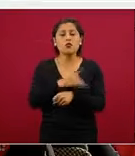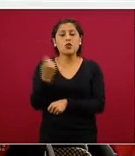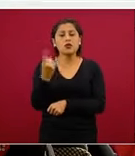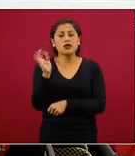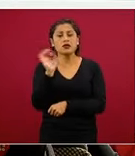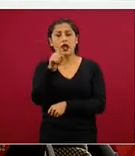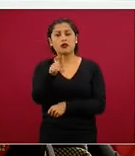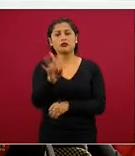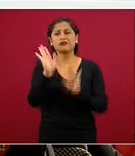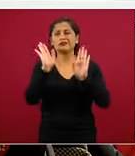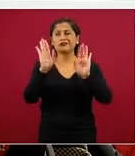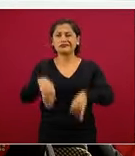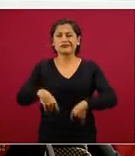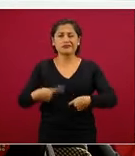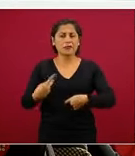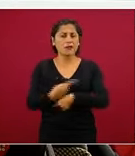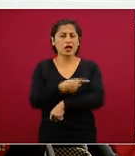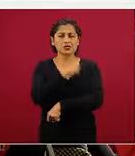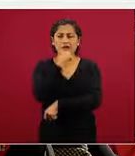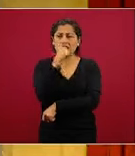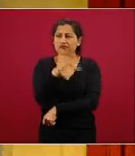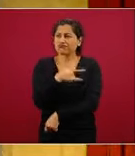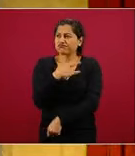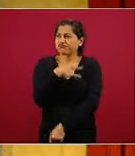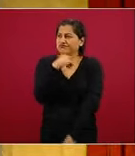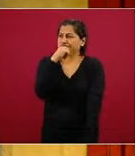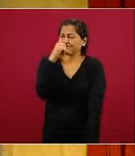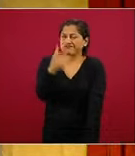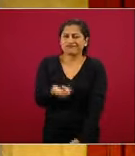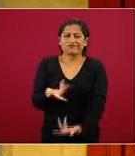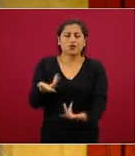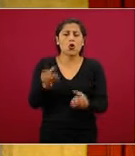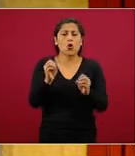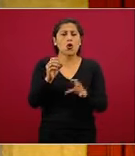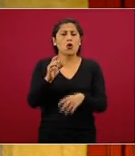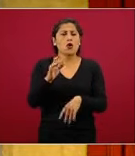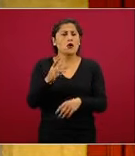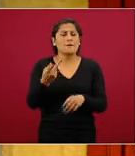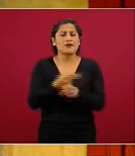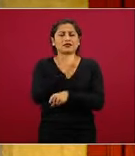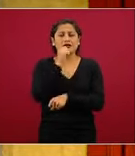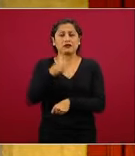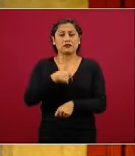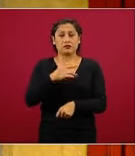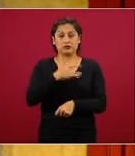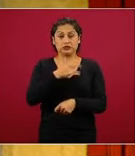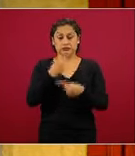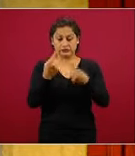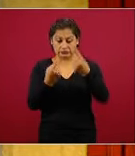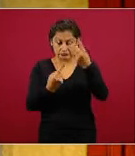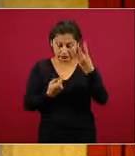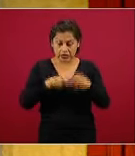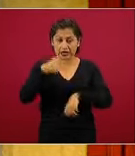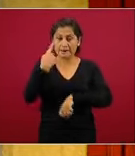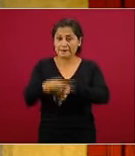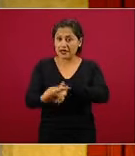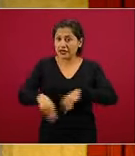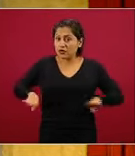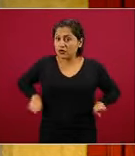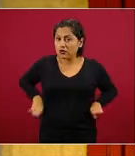que se autolimitará, pero si tiene estas condiciones de riesgo que he mencionado, la edad, las enfermedades crónicas, puede ser